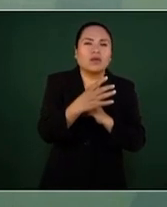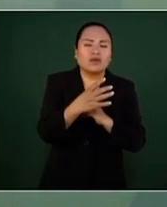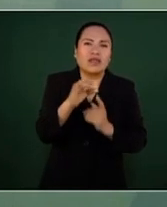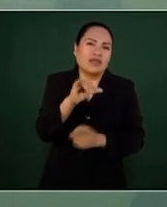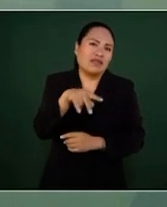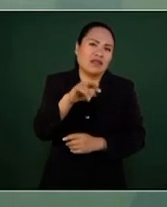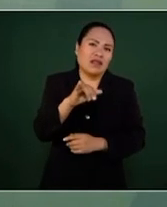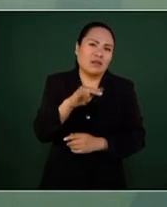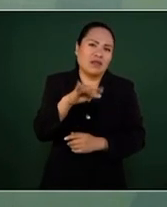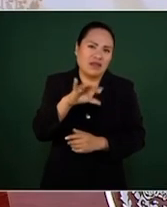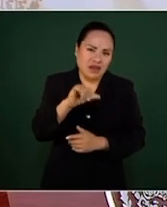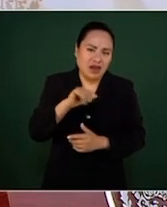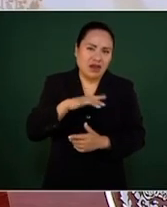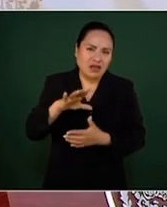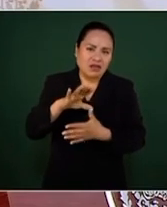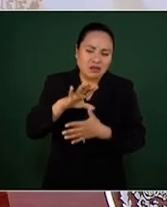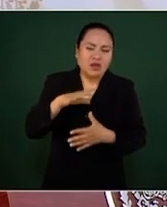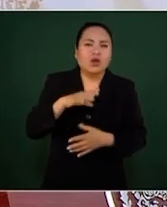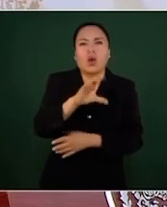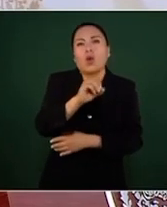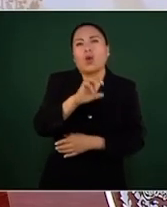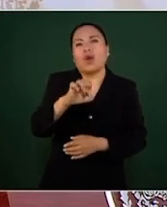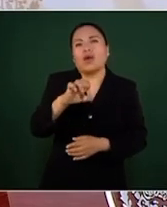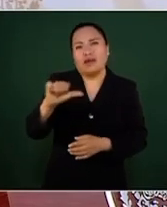de Derechos Humanos de la OEA